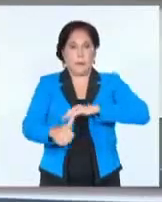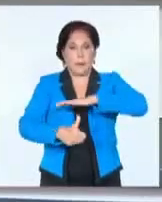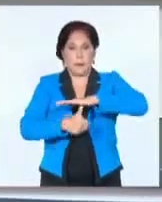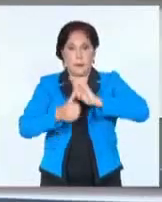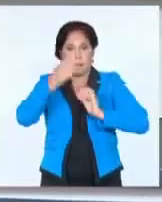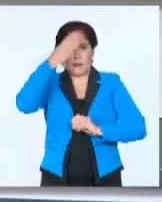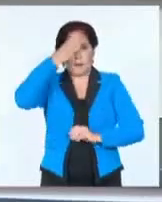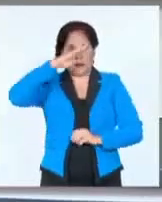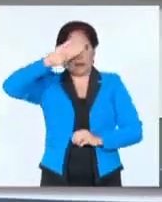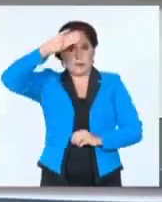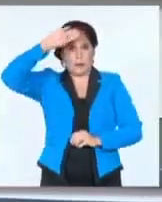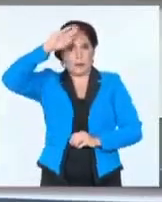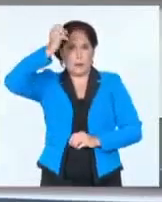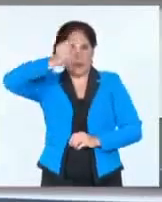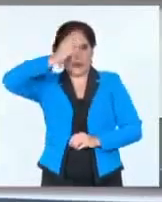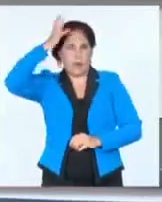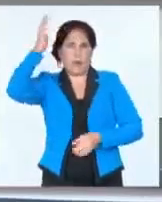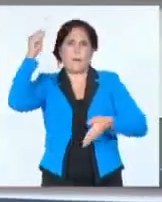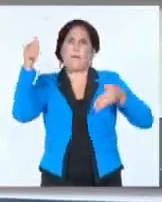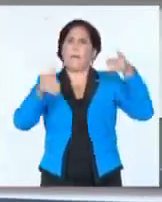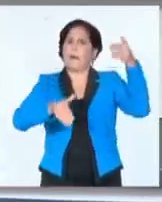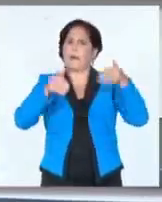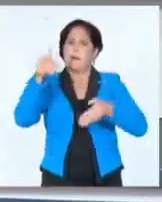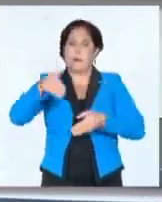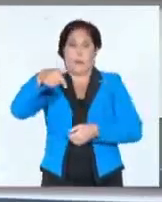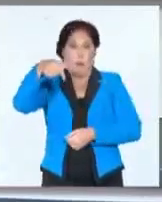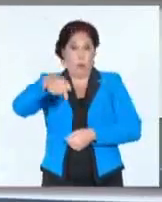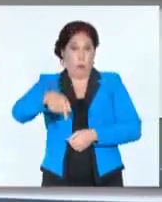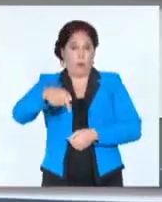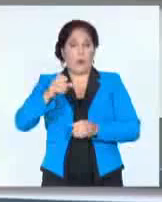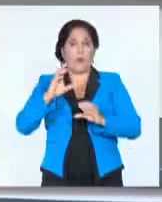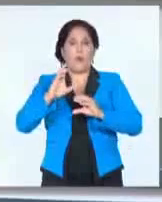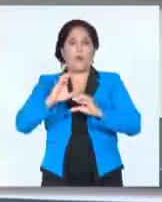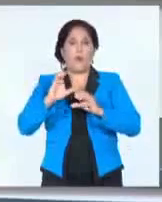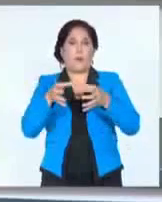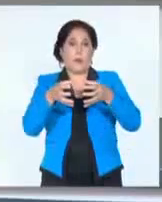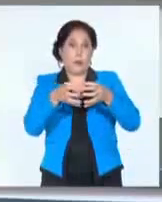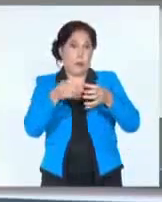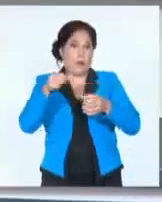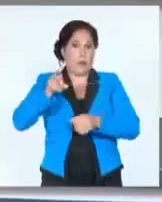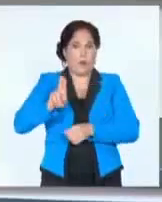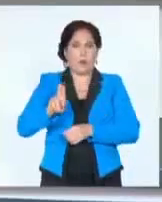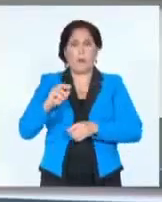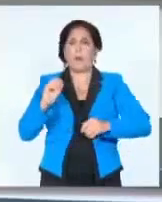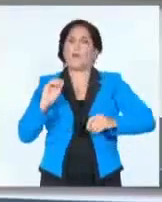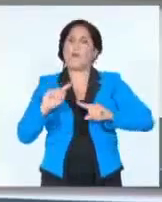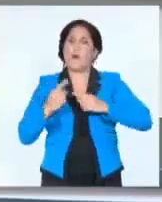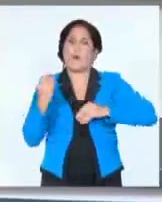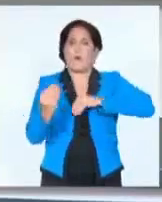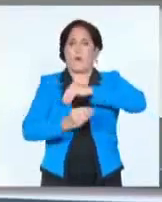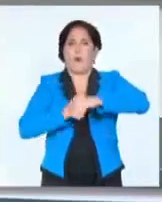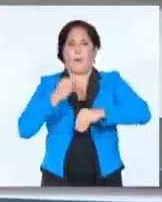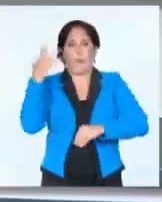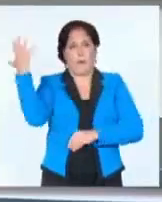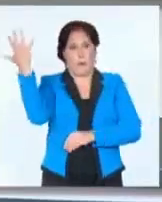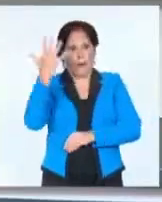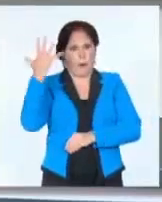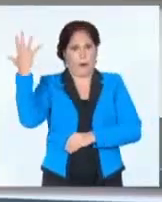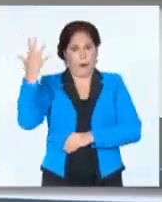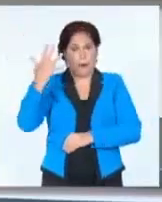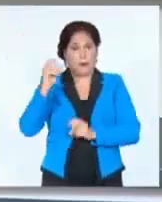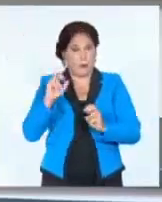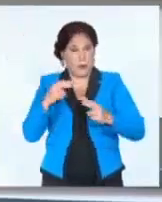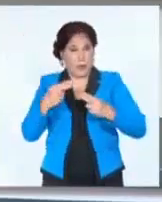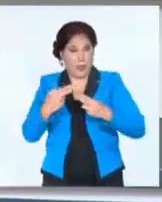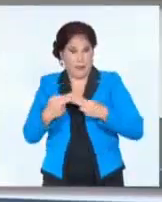Miguel Díaz-Canel Bermúdez también participó en esta jornada en la cumbre sobre la ambición climática 2023, otro de los foros que